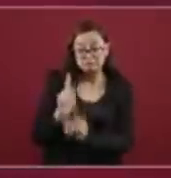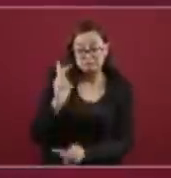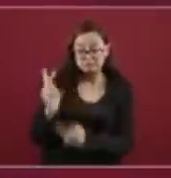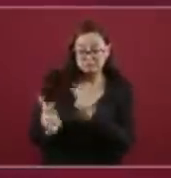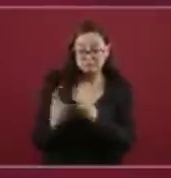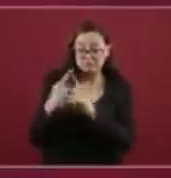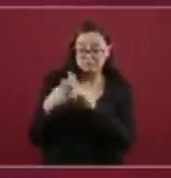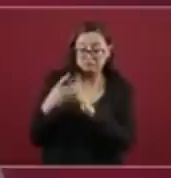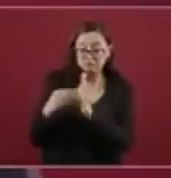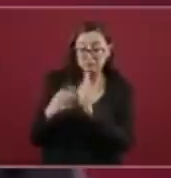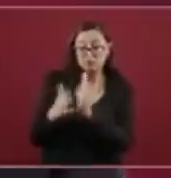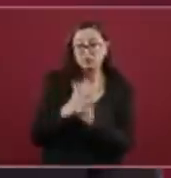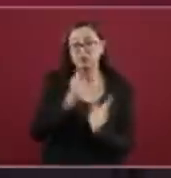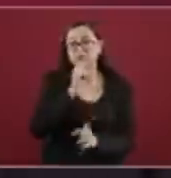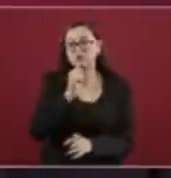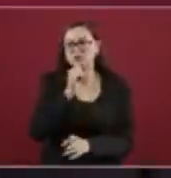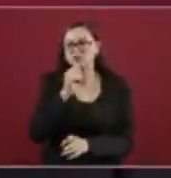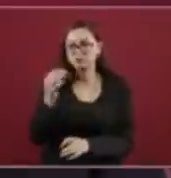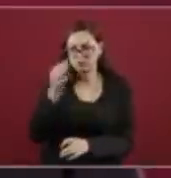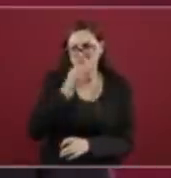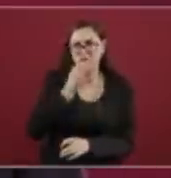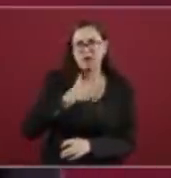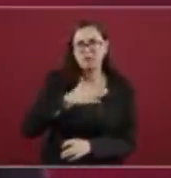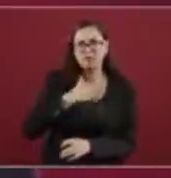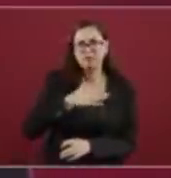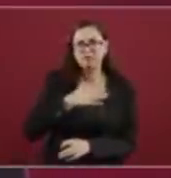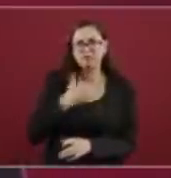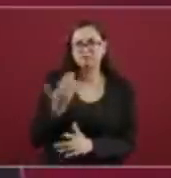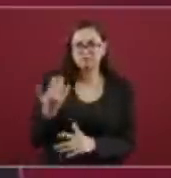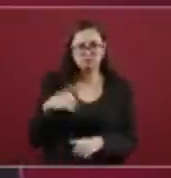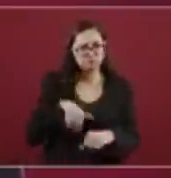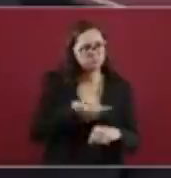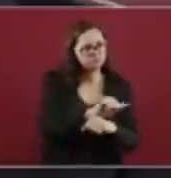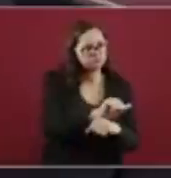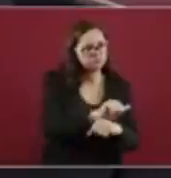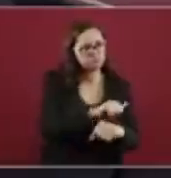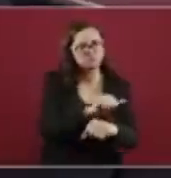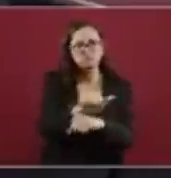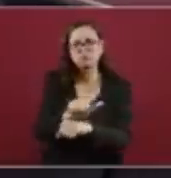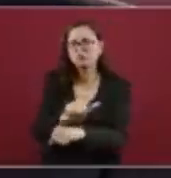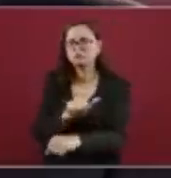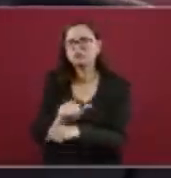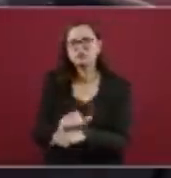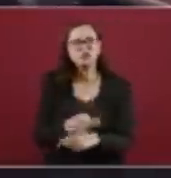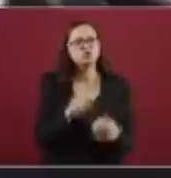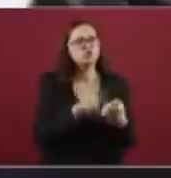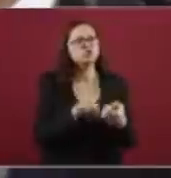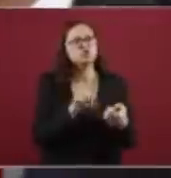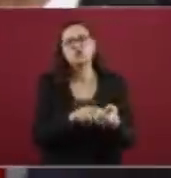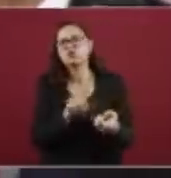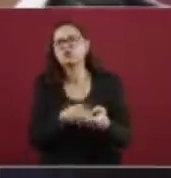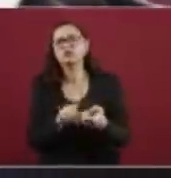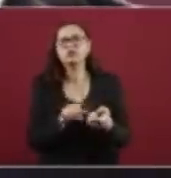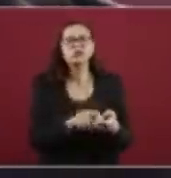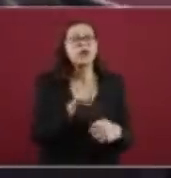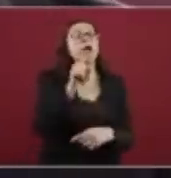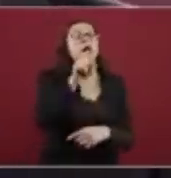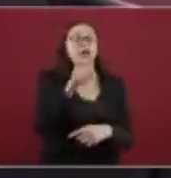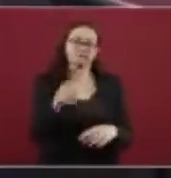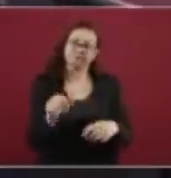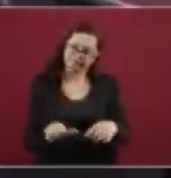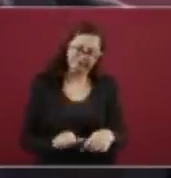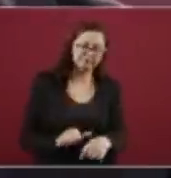lo planteen y busquen a quienes hacen este trabajo